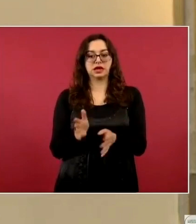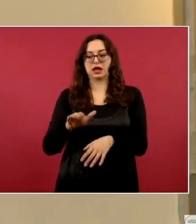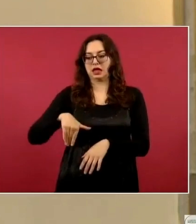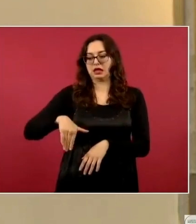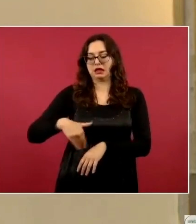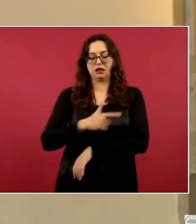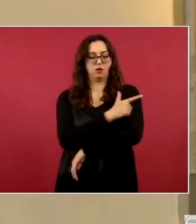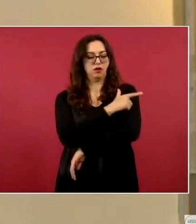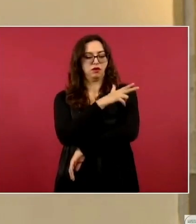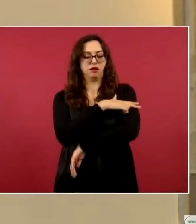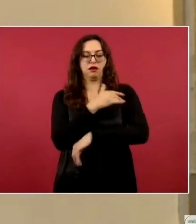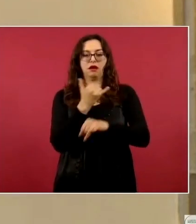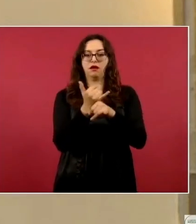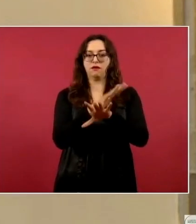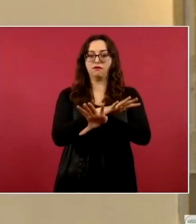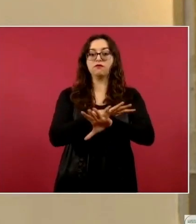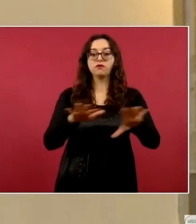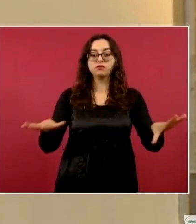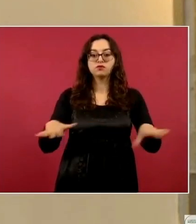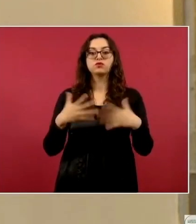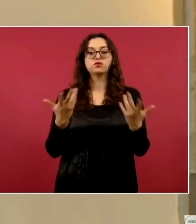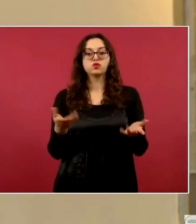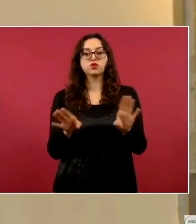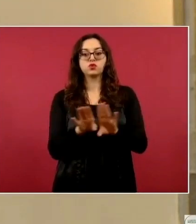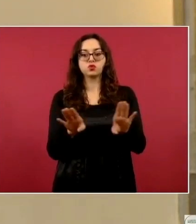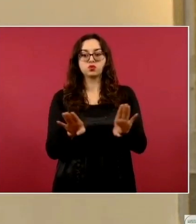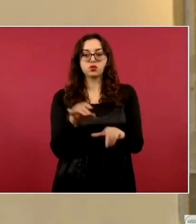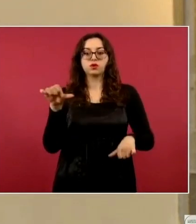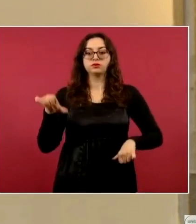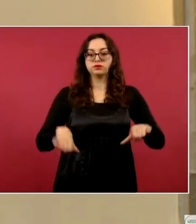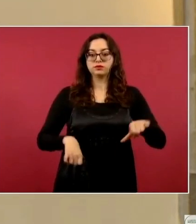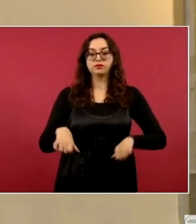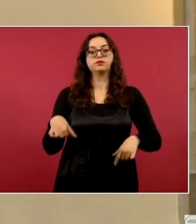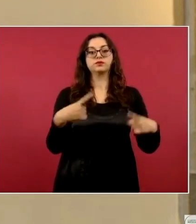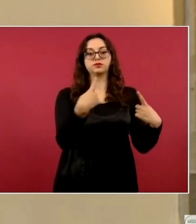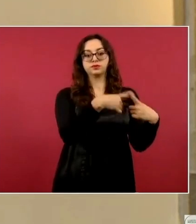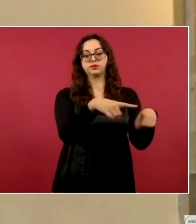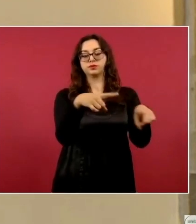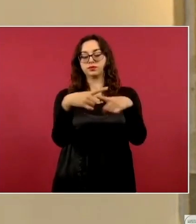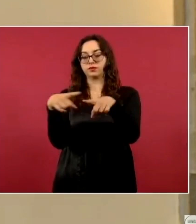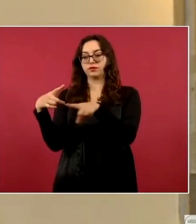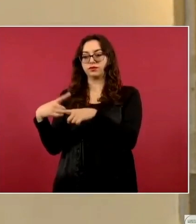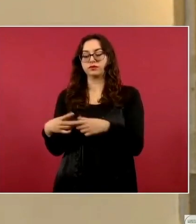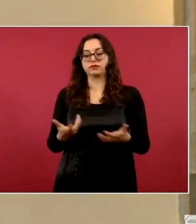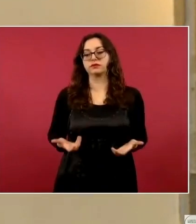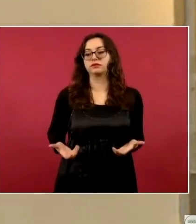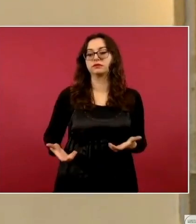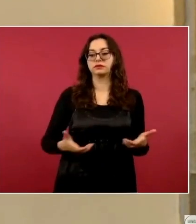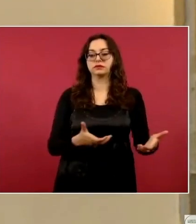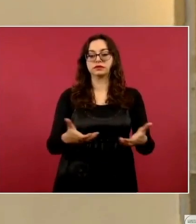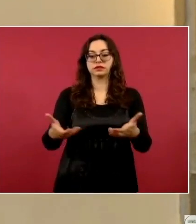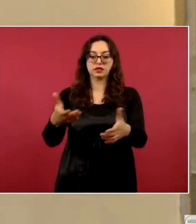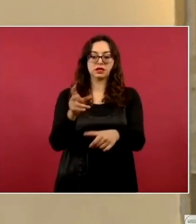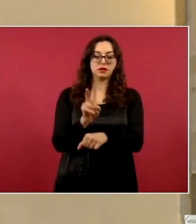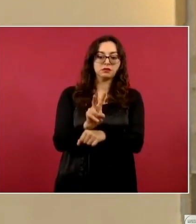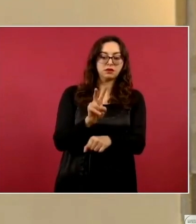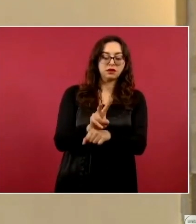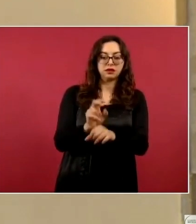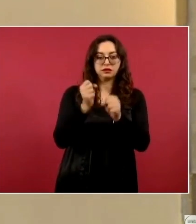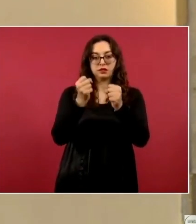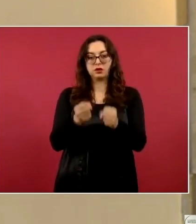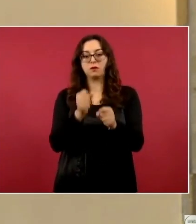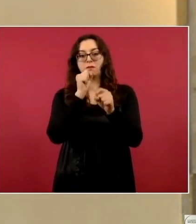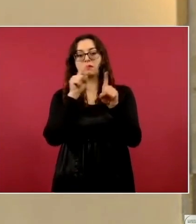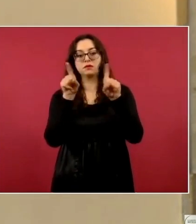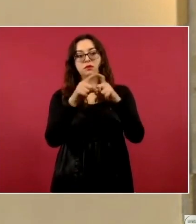nacional que incluye varios operativos en los que están precisamente la seguridad de carreteras y el operativo aéreo